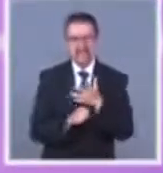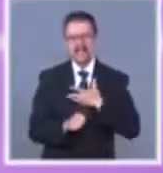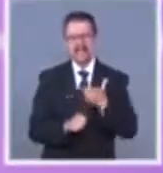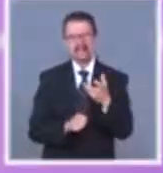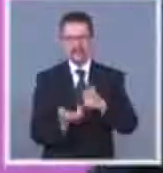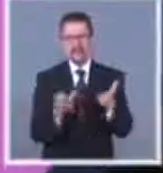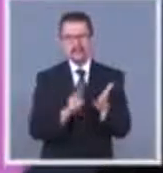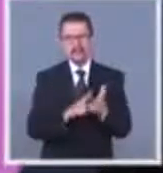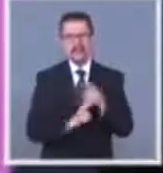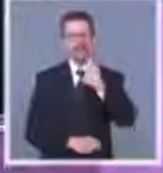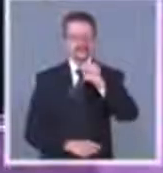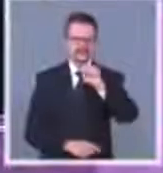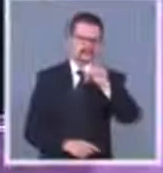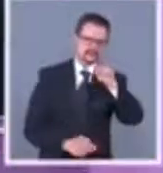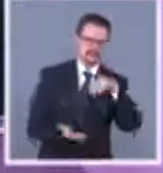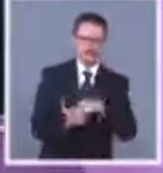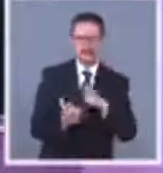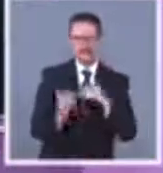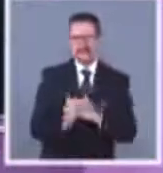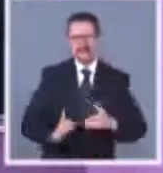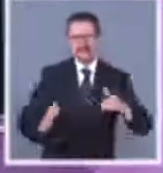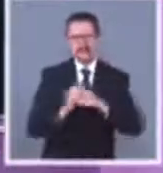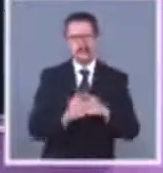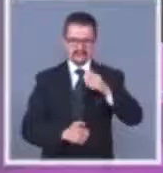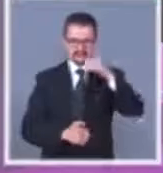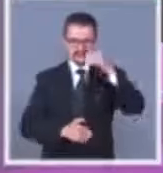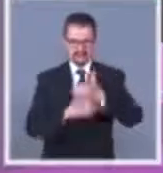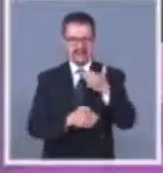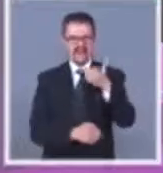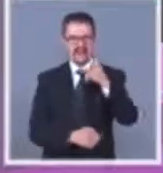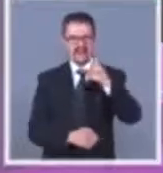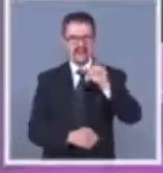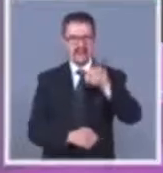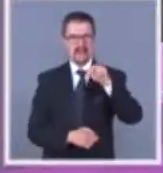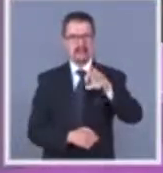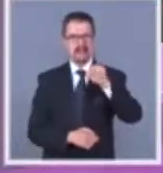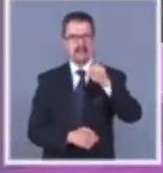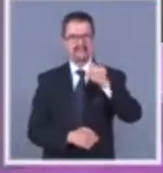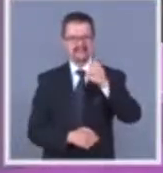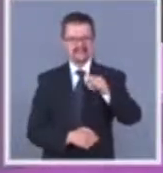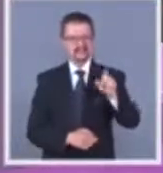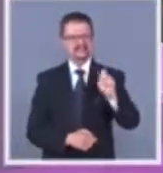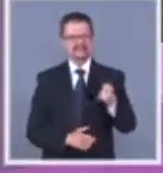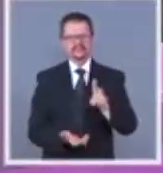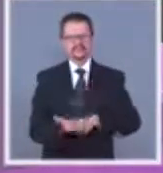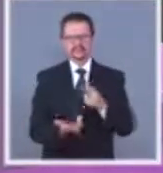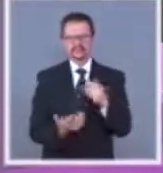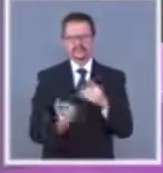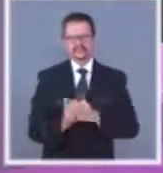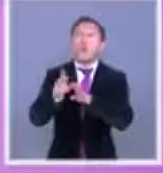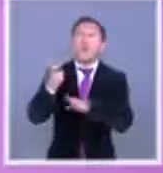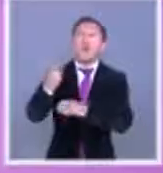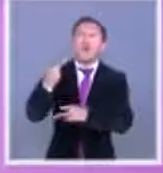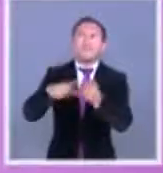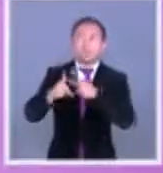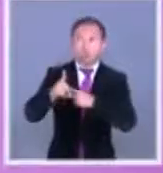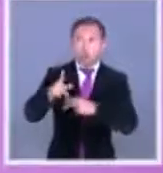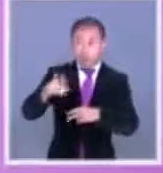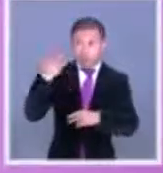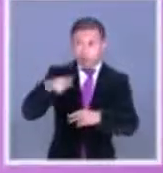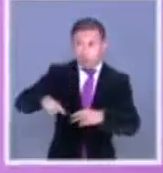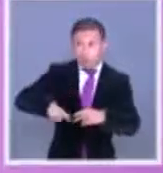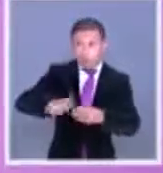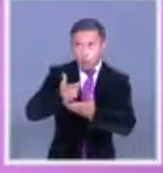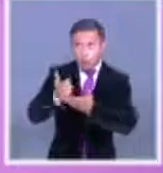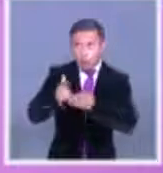gran fortuna. Dice que yo soy millonario. Yo no llego a eso ni a balazos. ¿Nunca explicó? Ya, chintrolas. Soy un